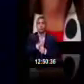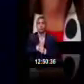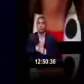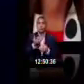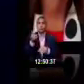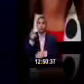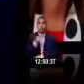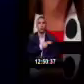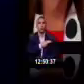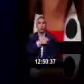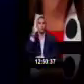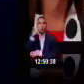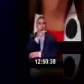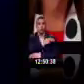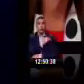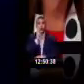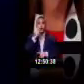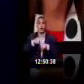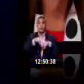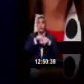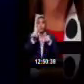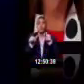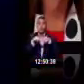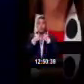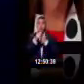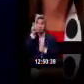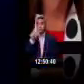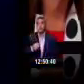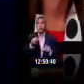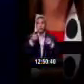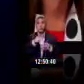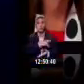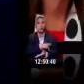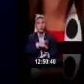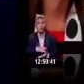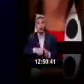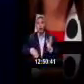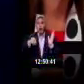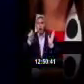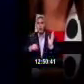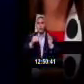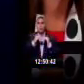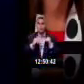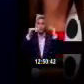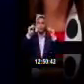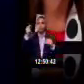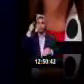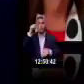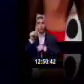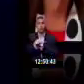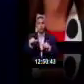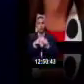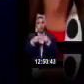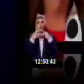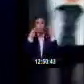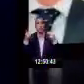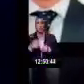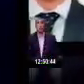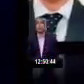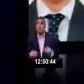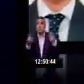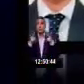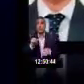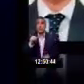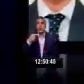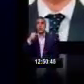docente universitaria, ex asambleísta constituyente y por Pichincha, abogada y máster en Gobierno y Administración Pública. También